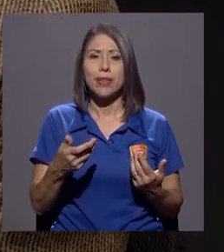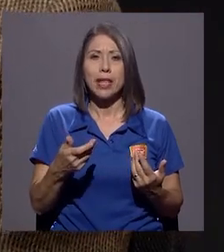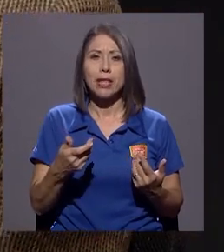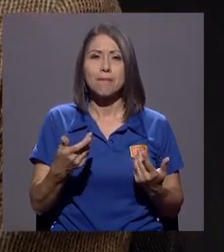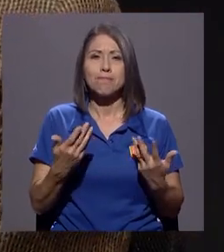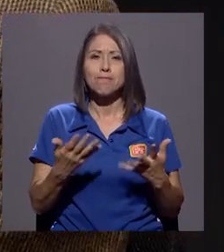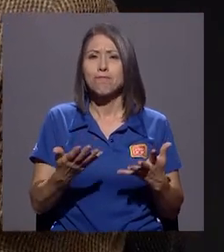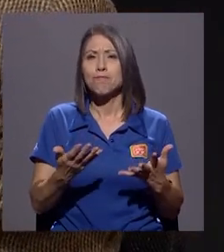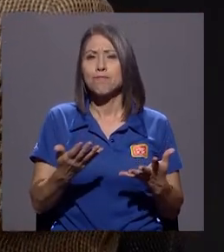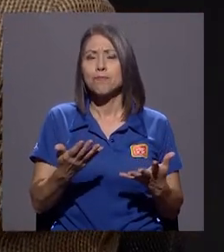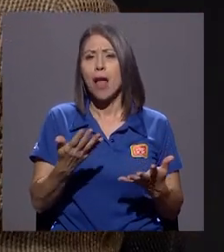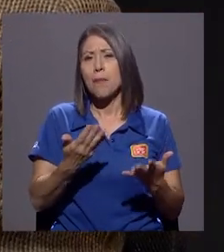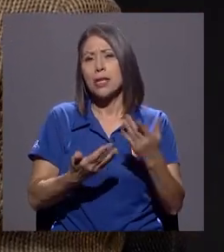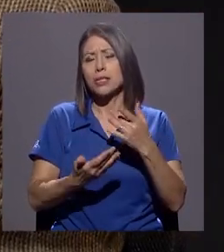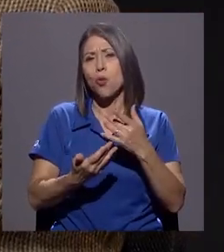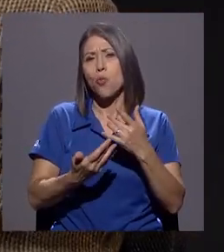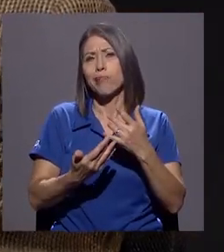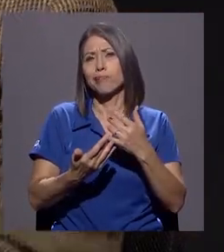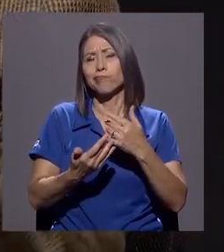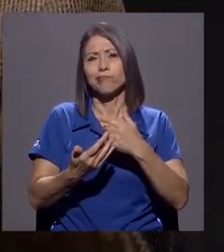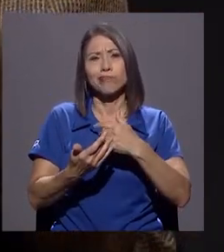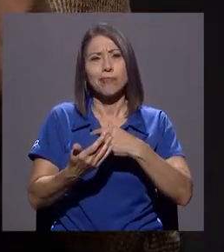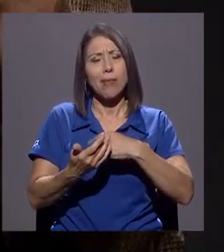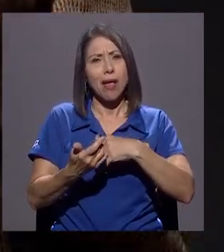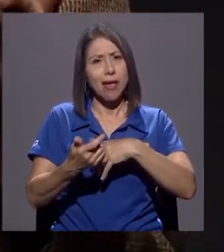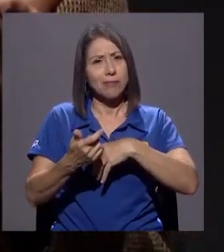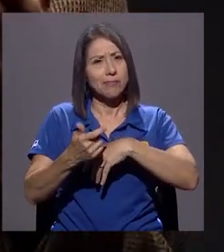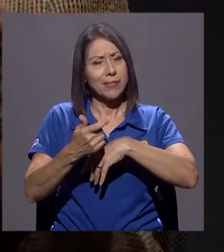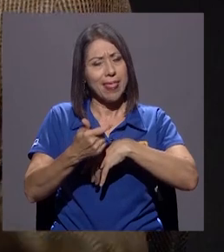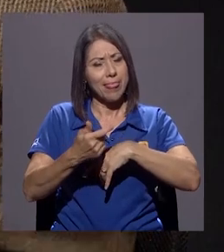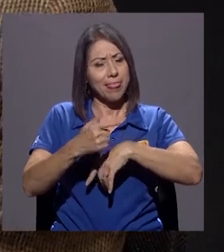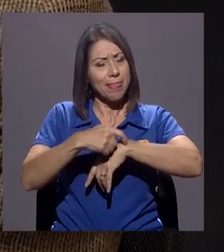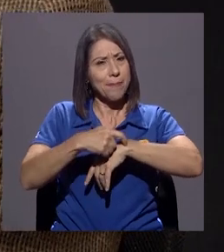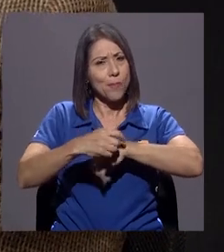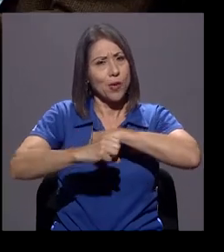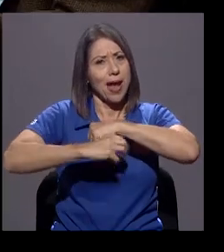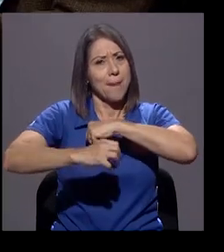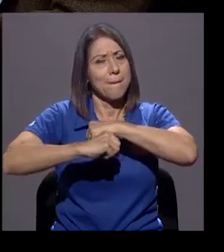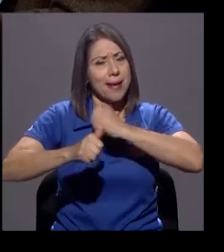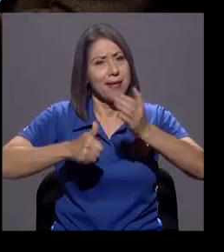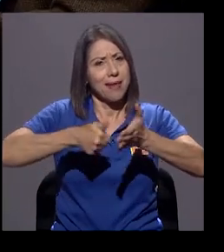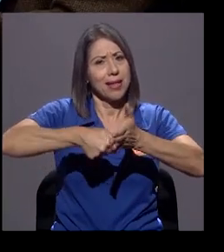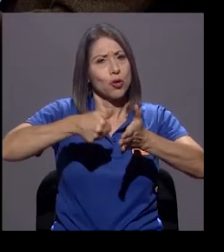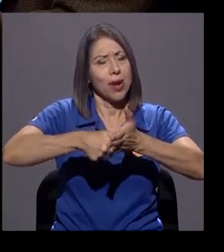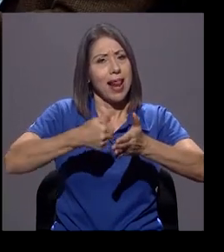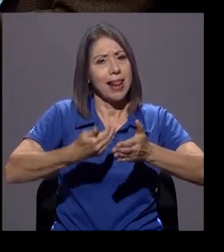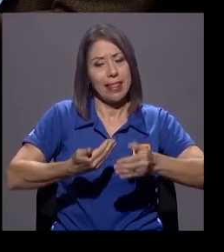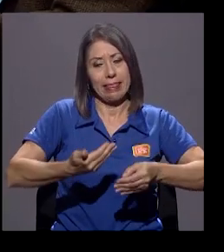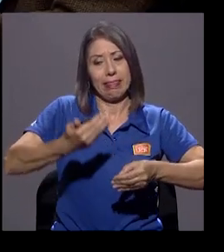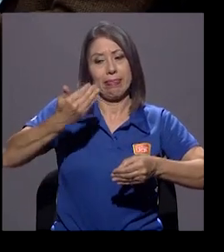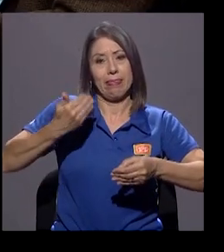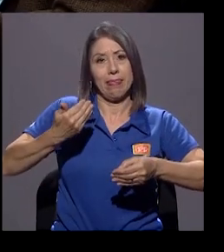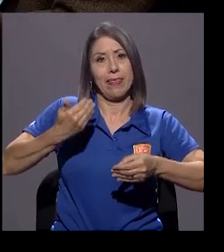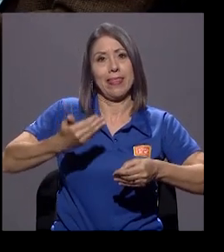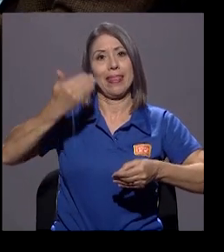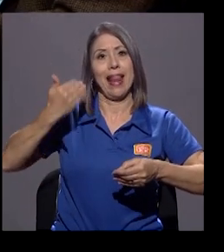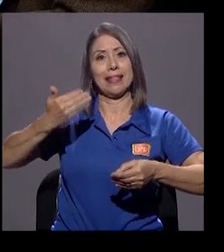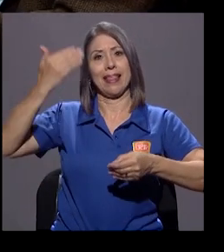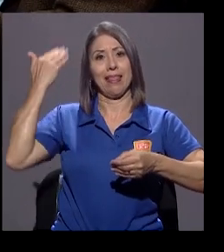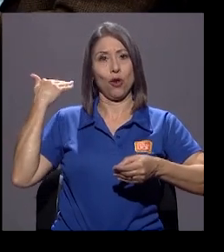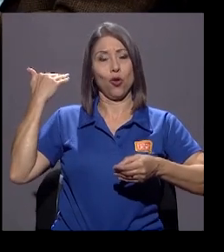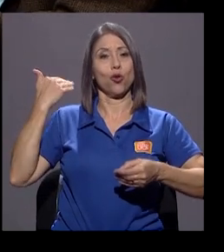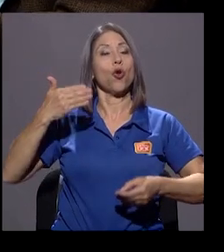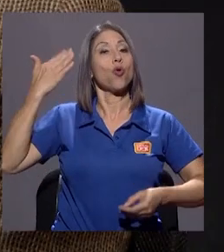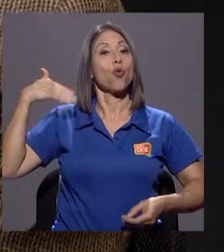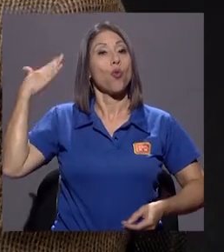tal vez a la campaña electoral atrás anterior cuando luis guillermo solís llegó